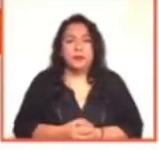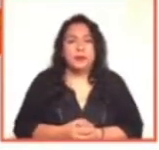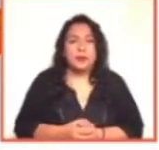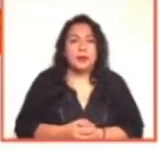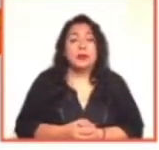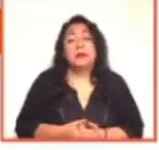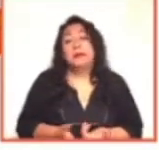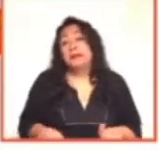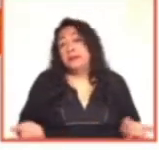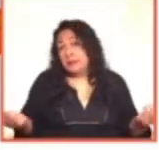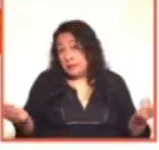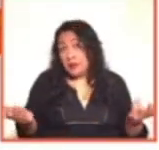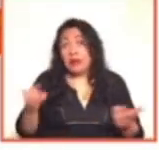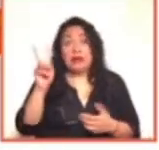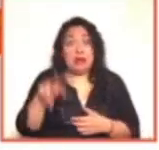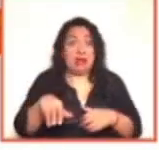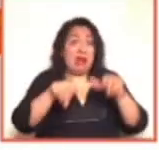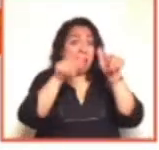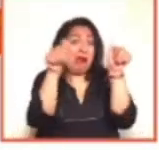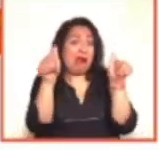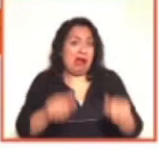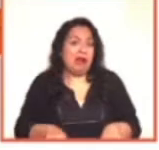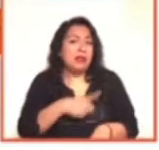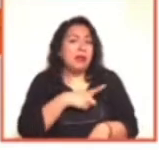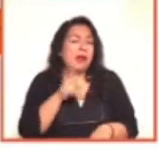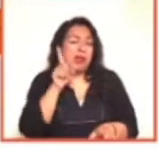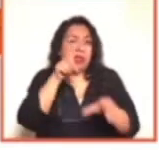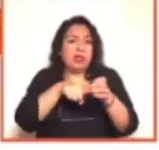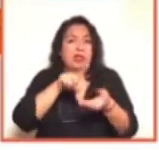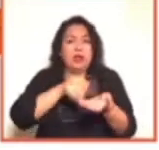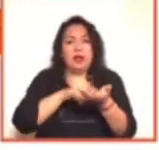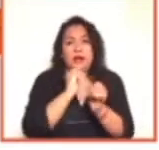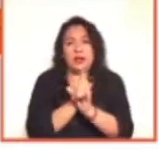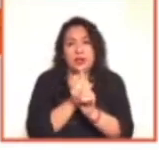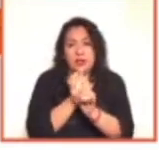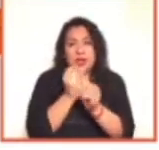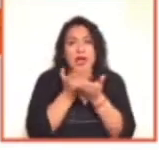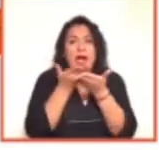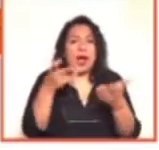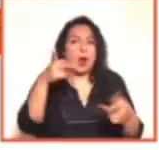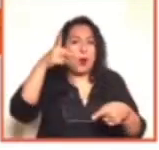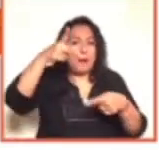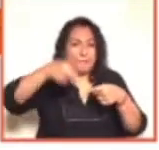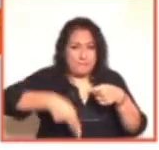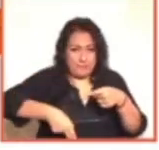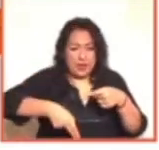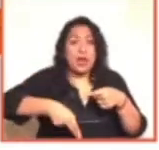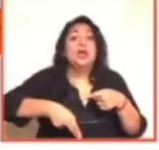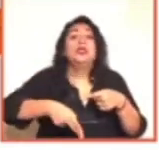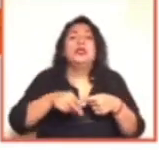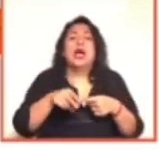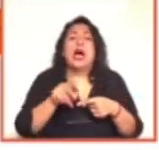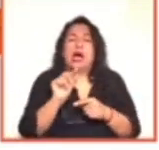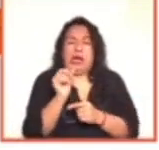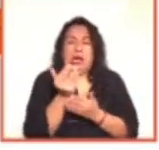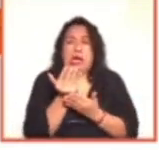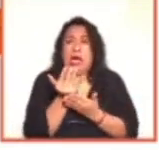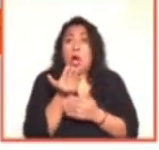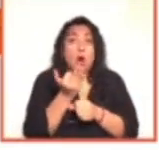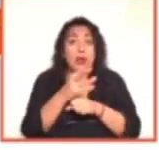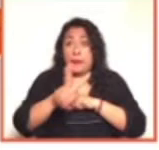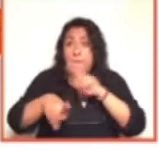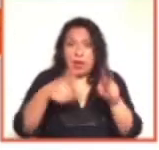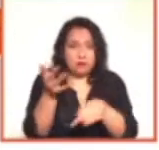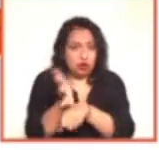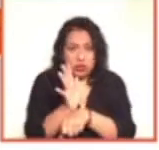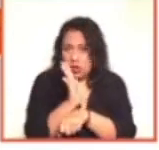Bueno, todo un arte, hay que seguirlos, por supuesto, en redes sociales. Es momento de hacer una pausa y ahorita no podemos ir al cine, pero el cine